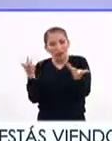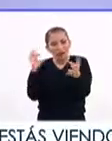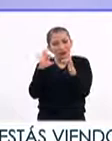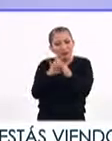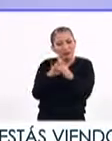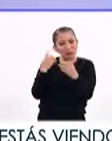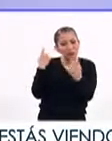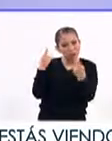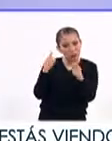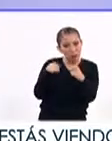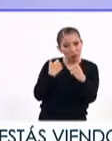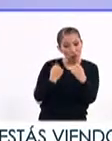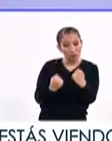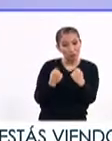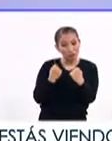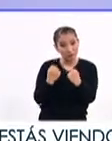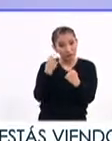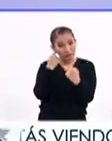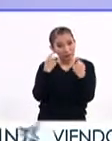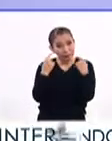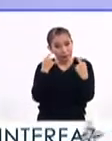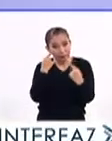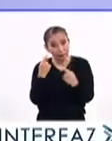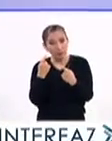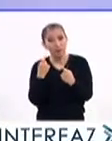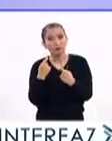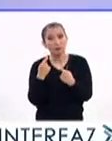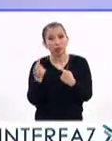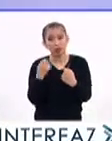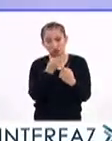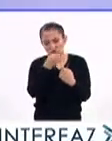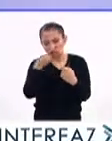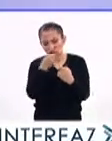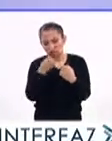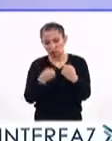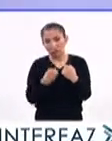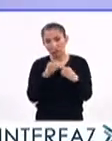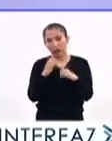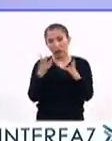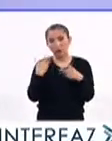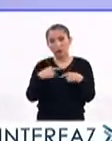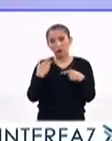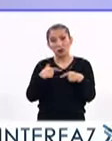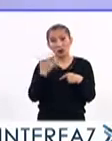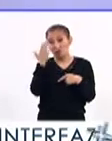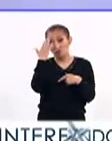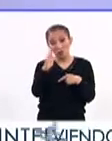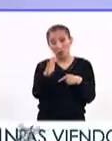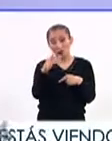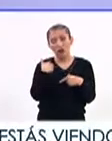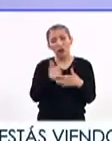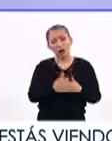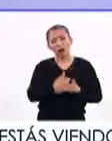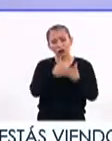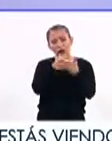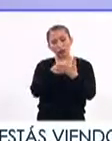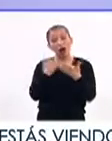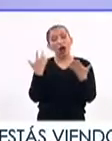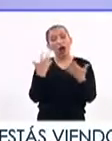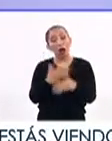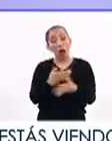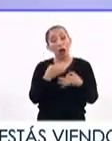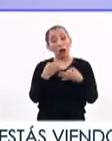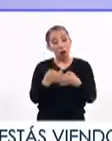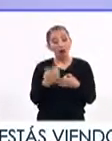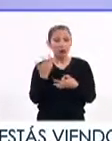musicales de gran intensidad, de gran sonoridad en su estructura, pues obviamente a la gente que no lo conozca lo puede atrapar,